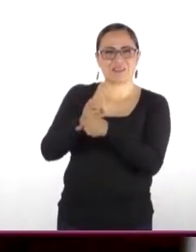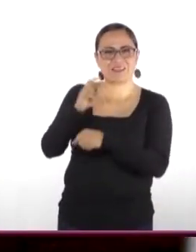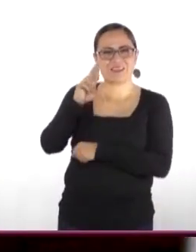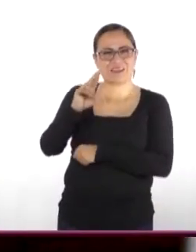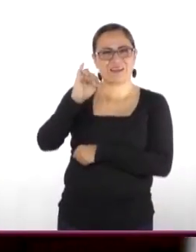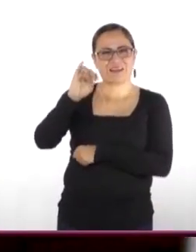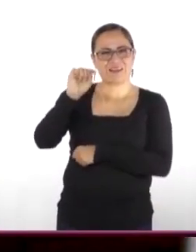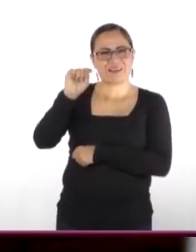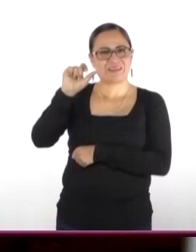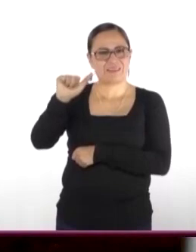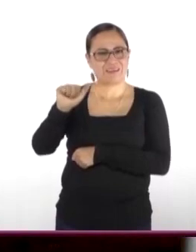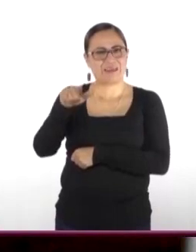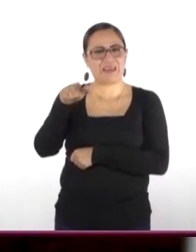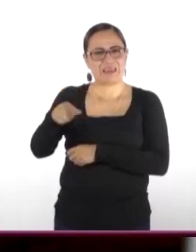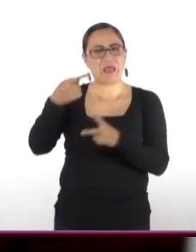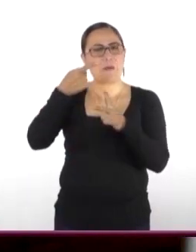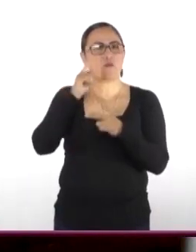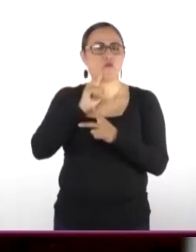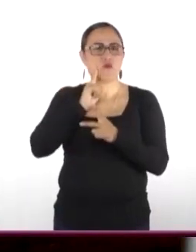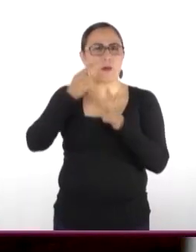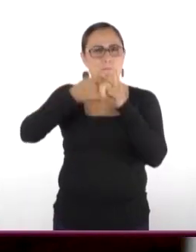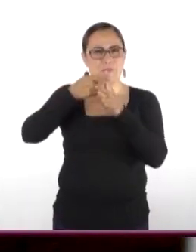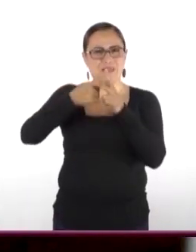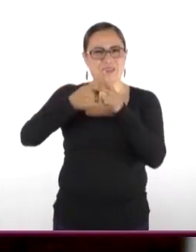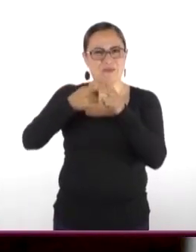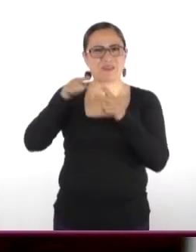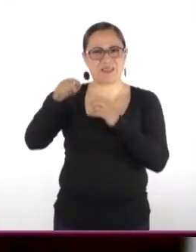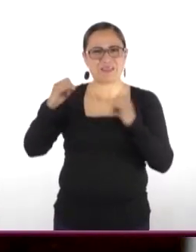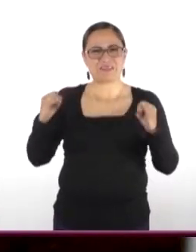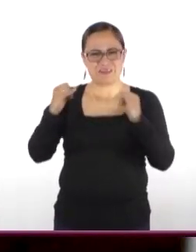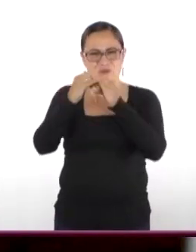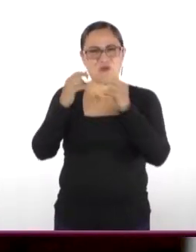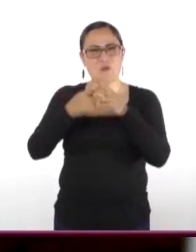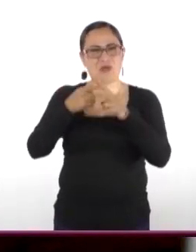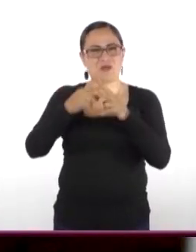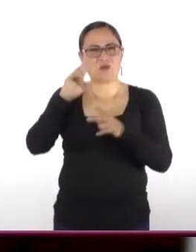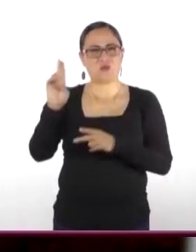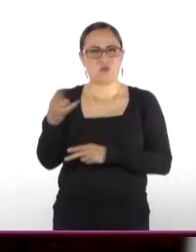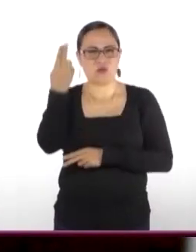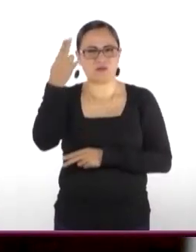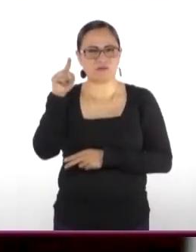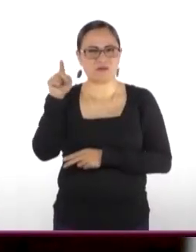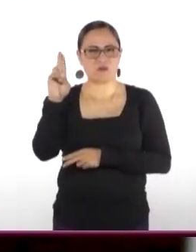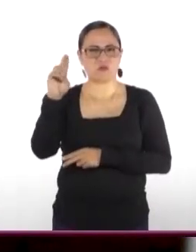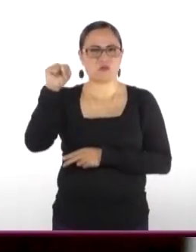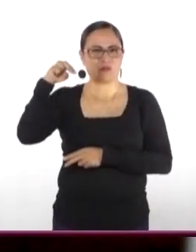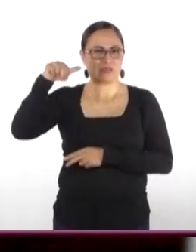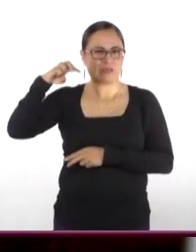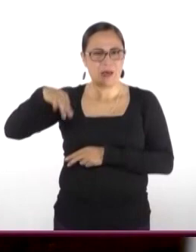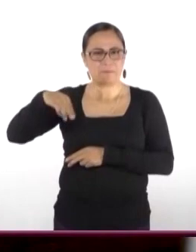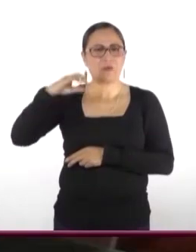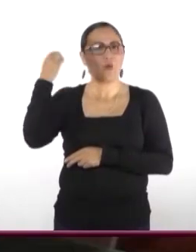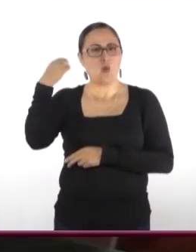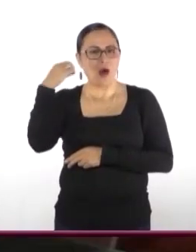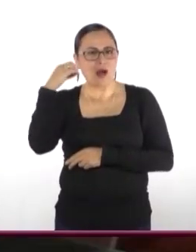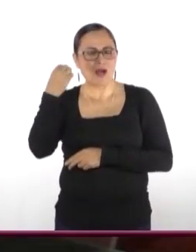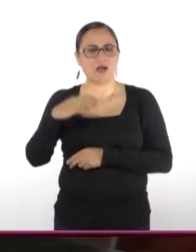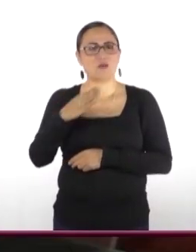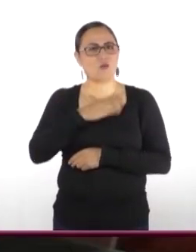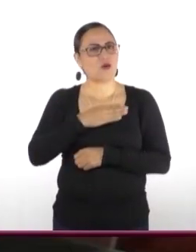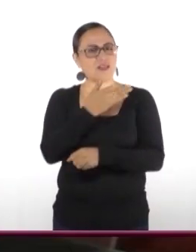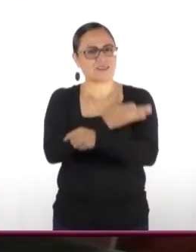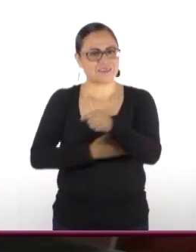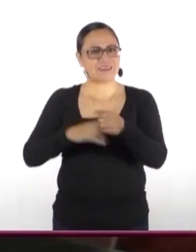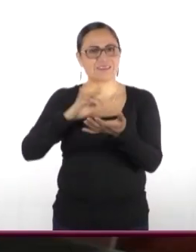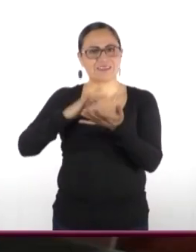como invitada a la doctora Rita Jiménez Royán. Ella es matemática del Instituto de Matemáticas UNAM, Oaxaca.